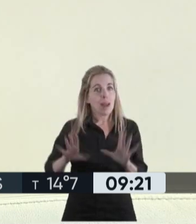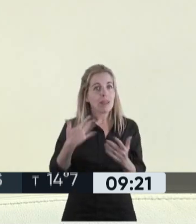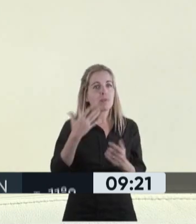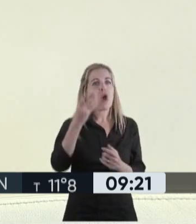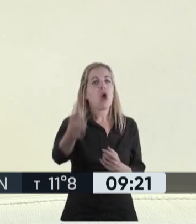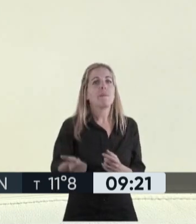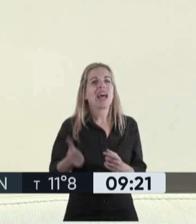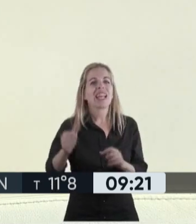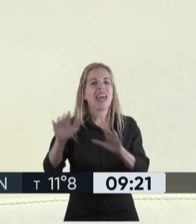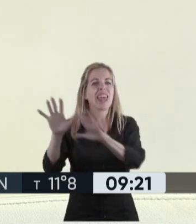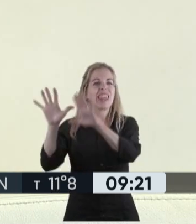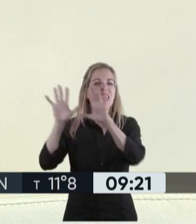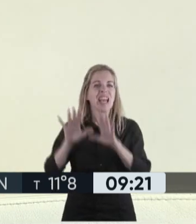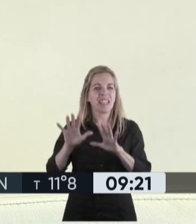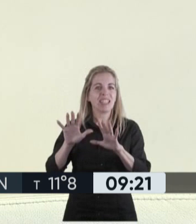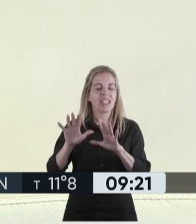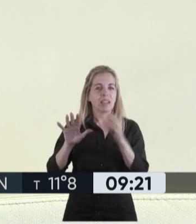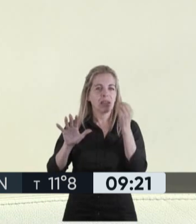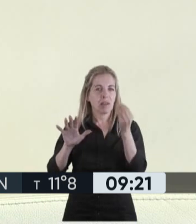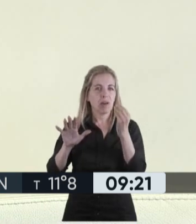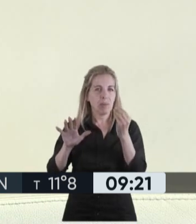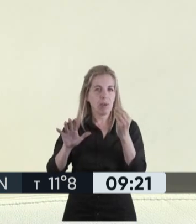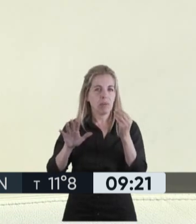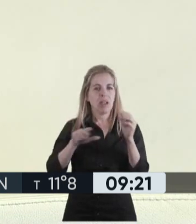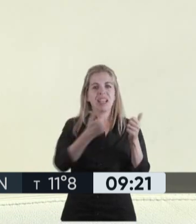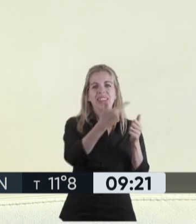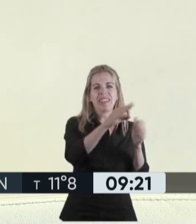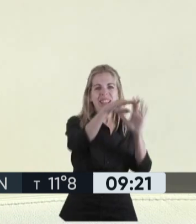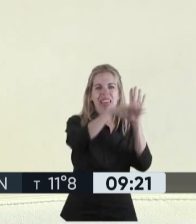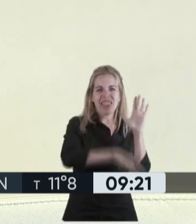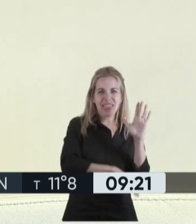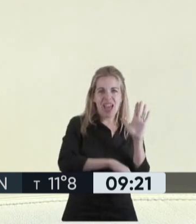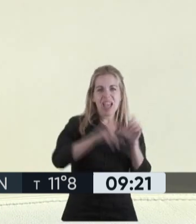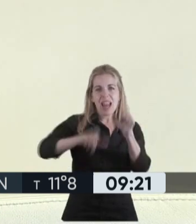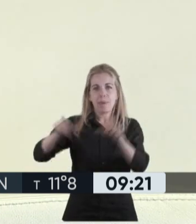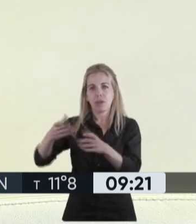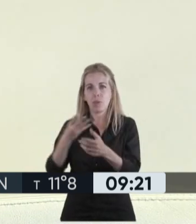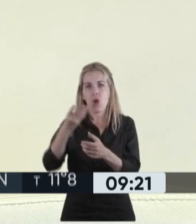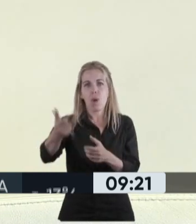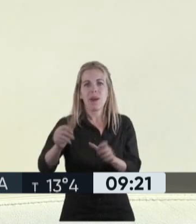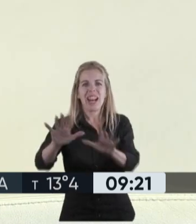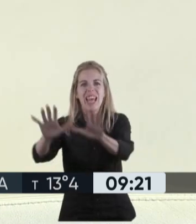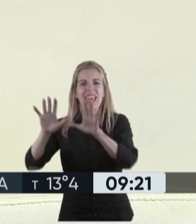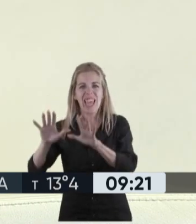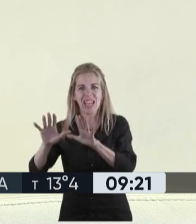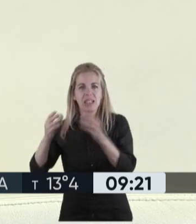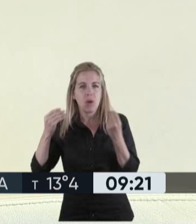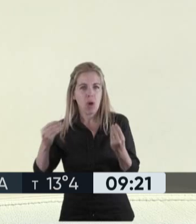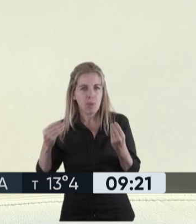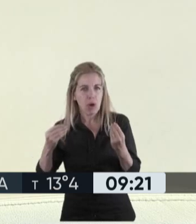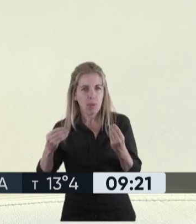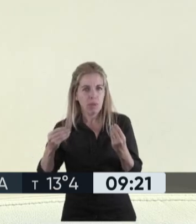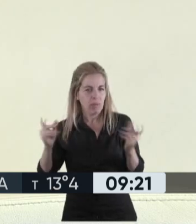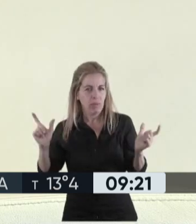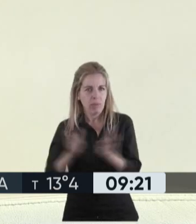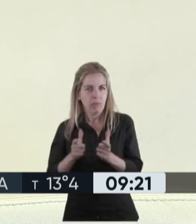mayoristas. ¿Qué se le explica a la gente y qué se le explica a aquellos sectores que están pidiendo sanciones también para los mayoristas que evidentemente no han llegado por